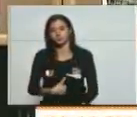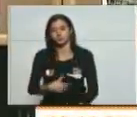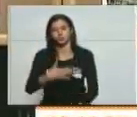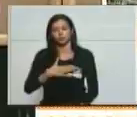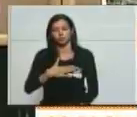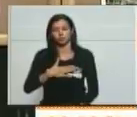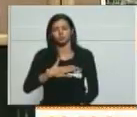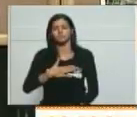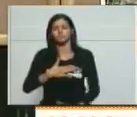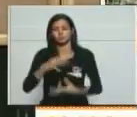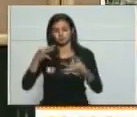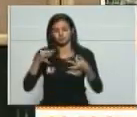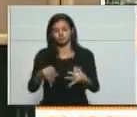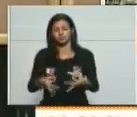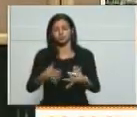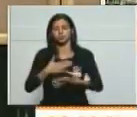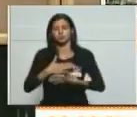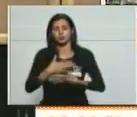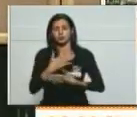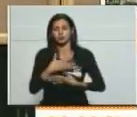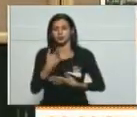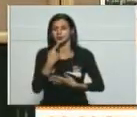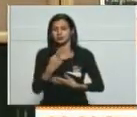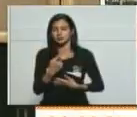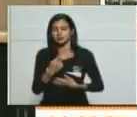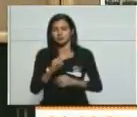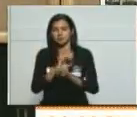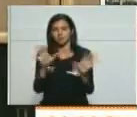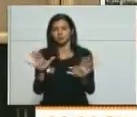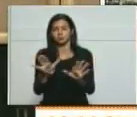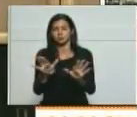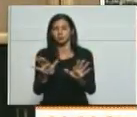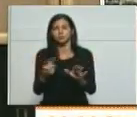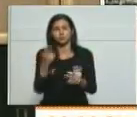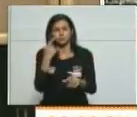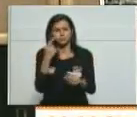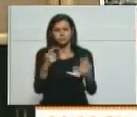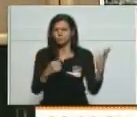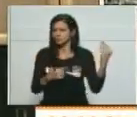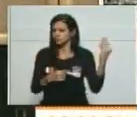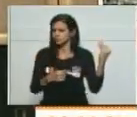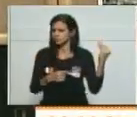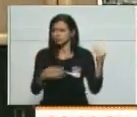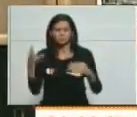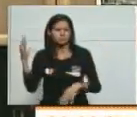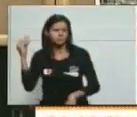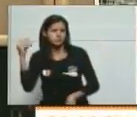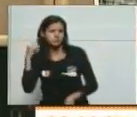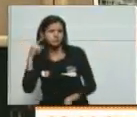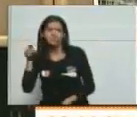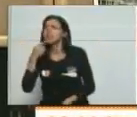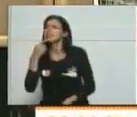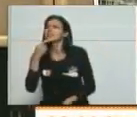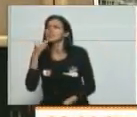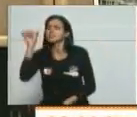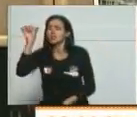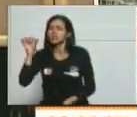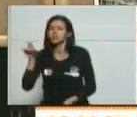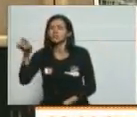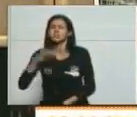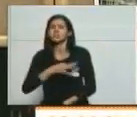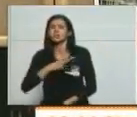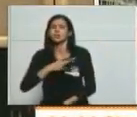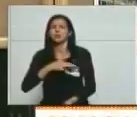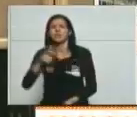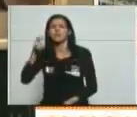personalizar el tema. Porque yo he escuchado comentarios de la señora fiscal general donde ella dice que es